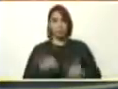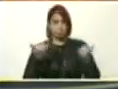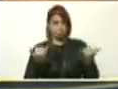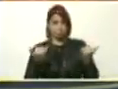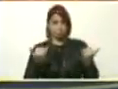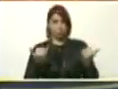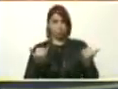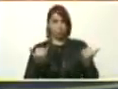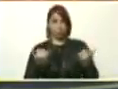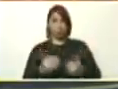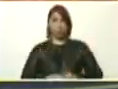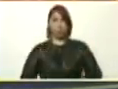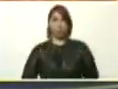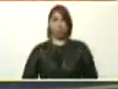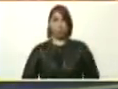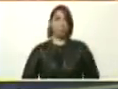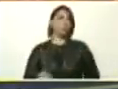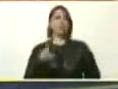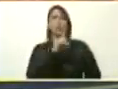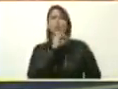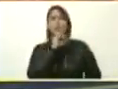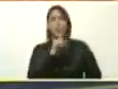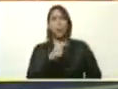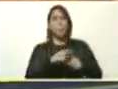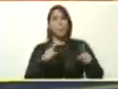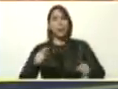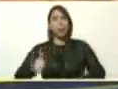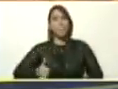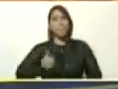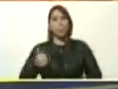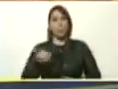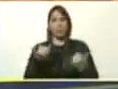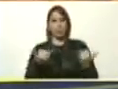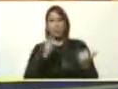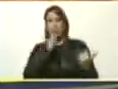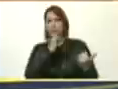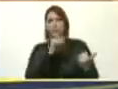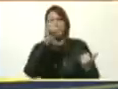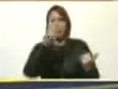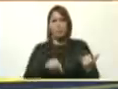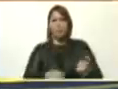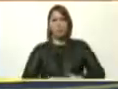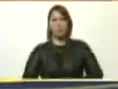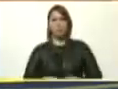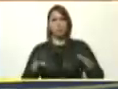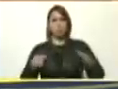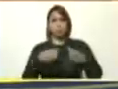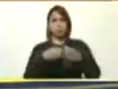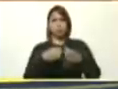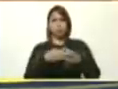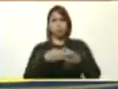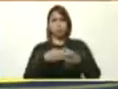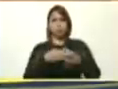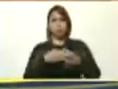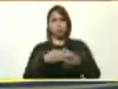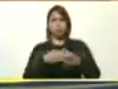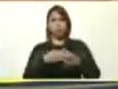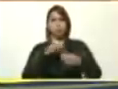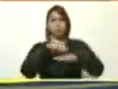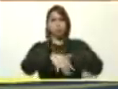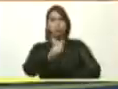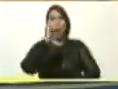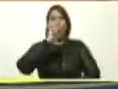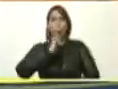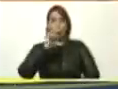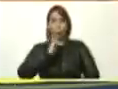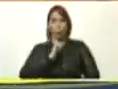Recientemente no se informó, pero aprovecho para informar, también el complejo hidroeléctrico del Guri